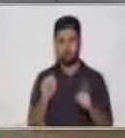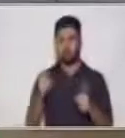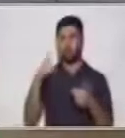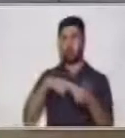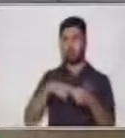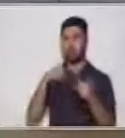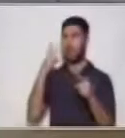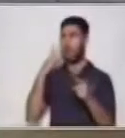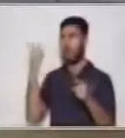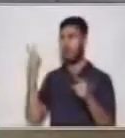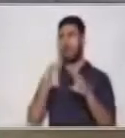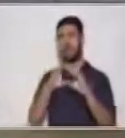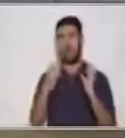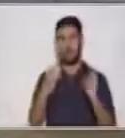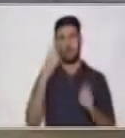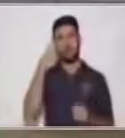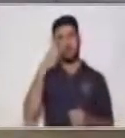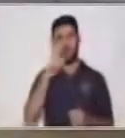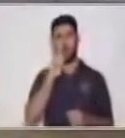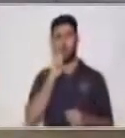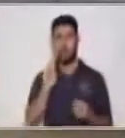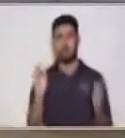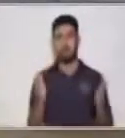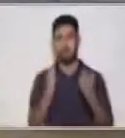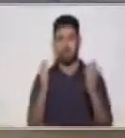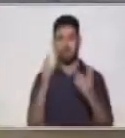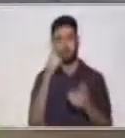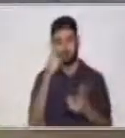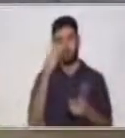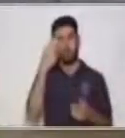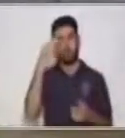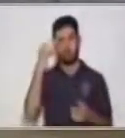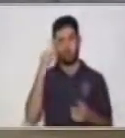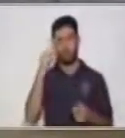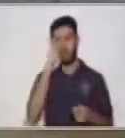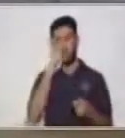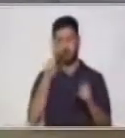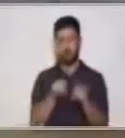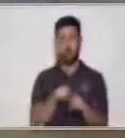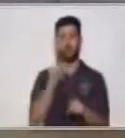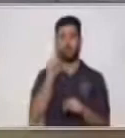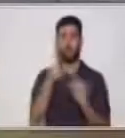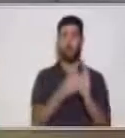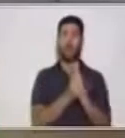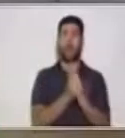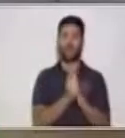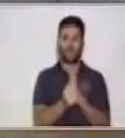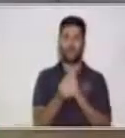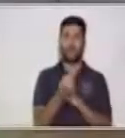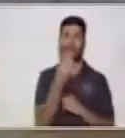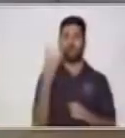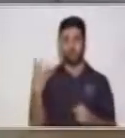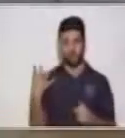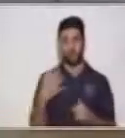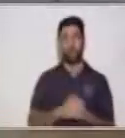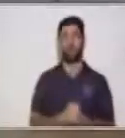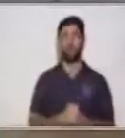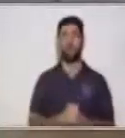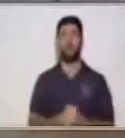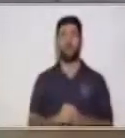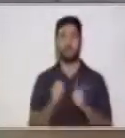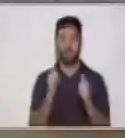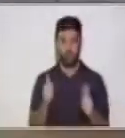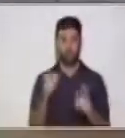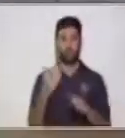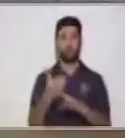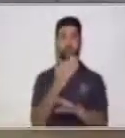y destrezas como la atención, la memoria y la habilidad numérica. Antes de empezar, te recomiendo laves